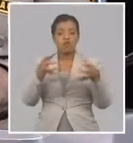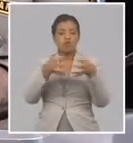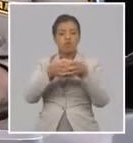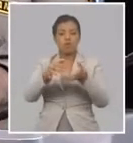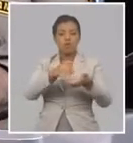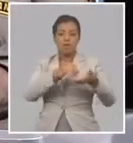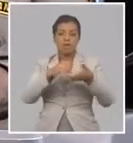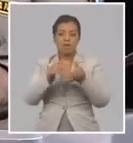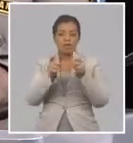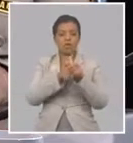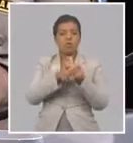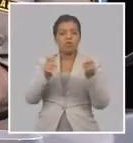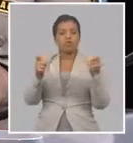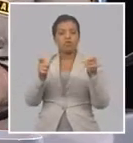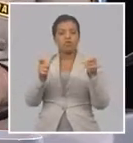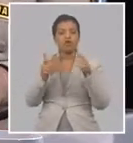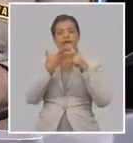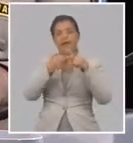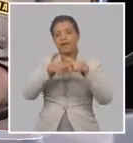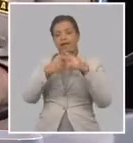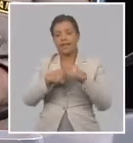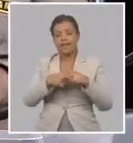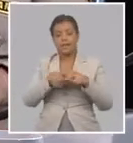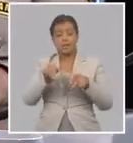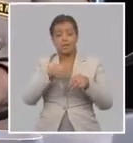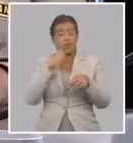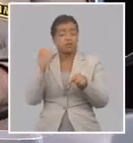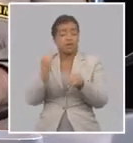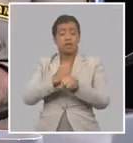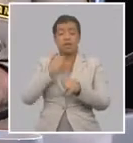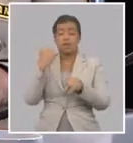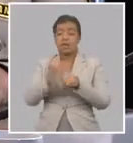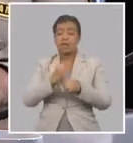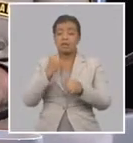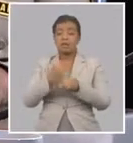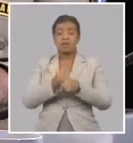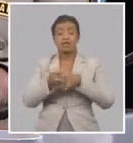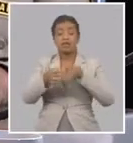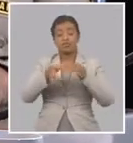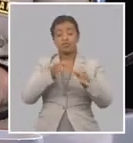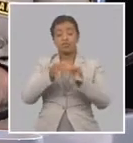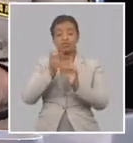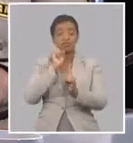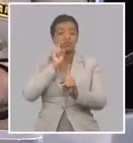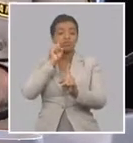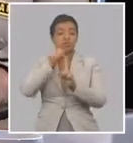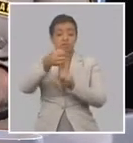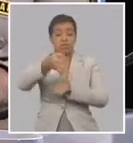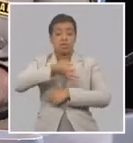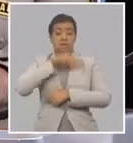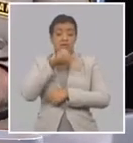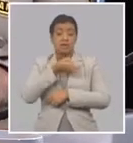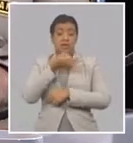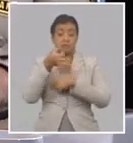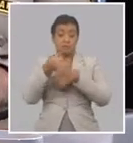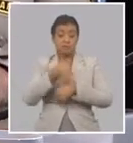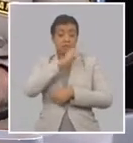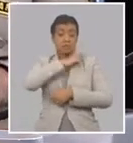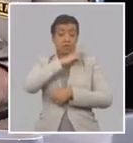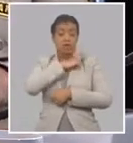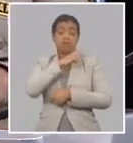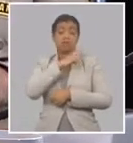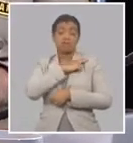incrementar la capacidad y además las jornadas de trabajo en función de como ya explicó el presidente de la calzá poder agilizar